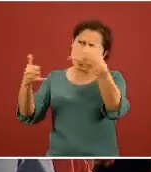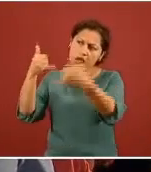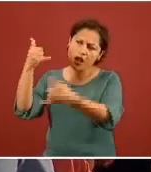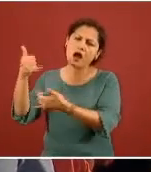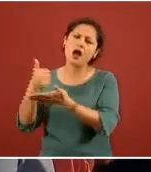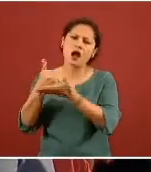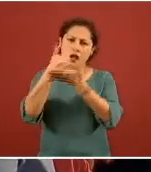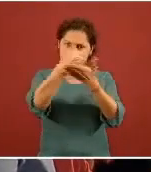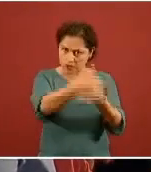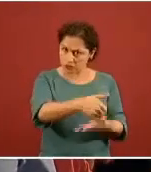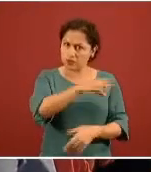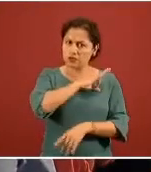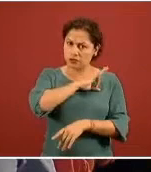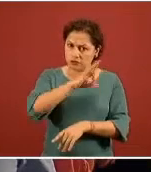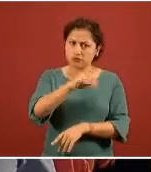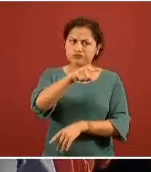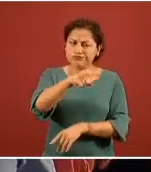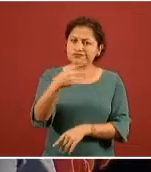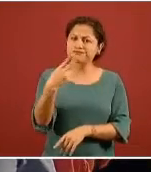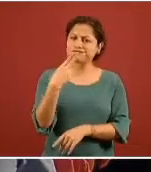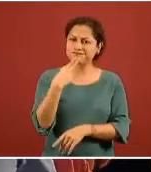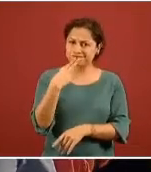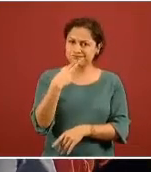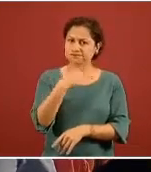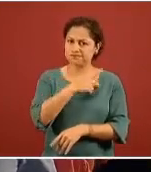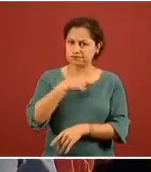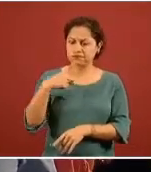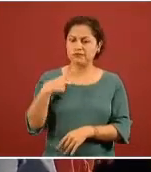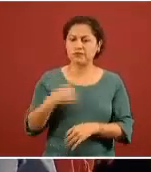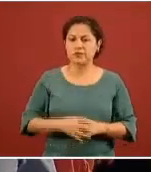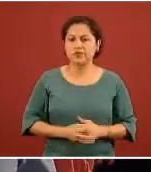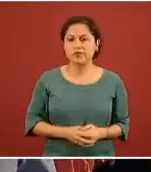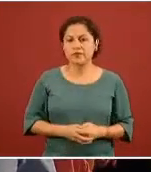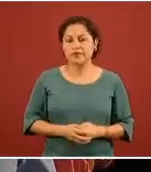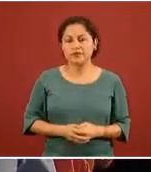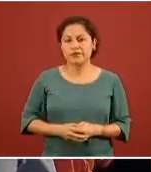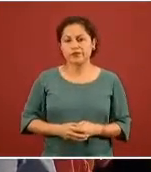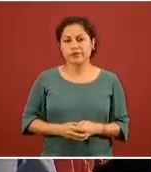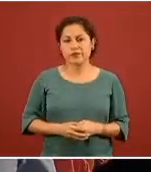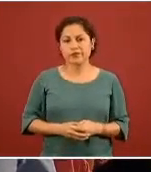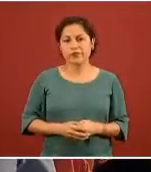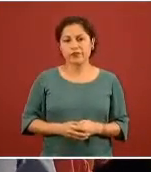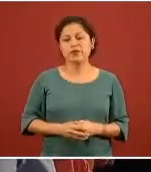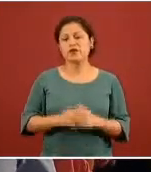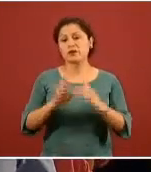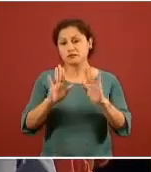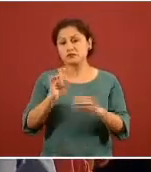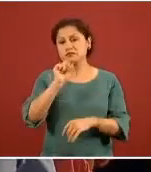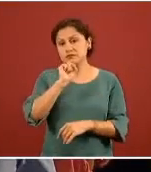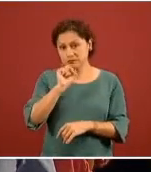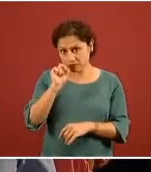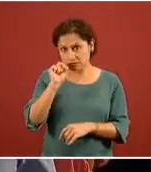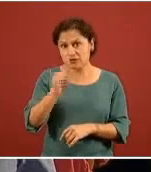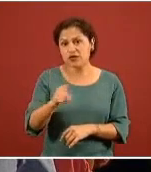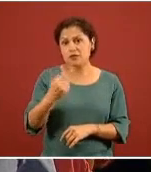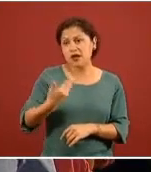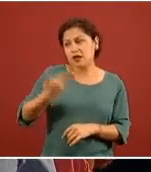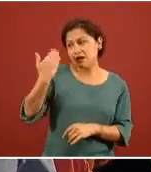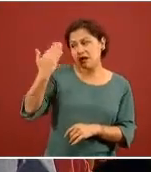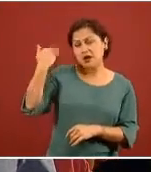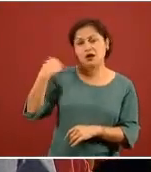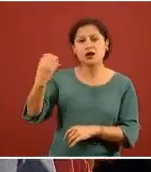a los servicios o a información. Como hemos también presentado en conferencias